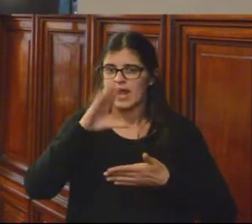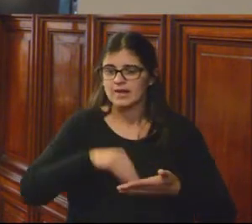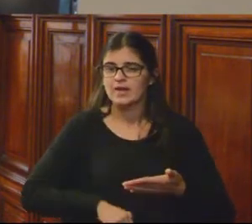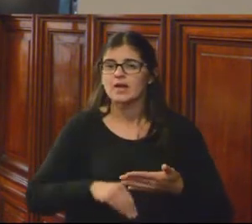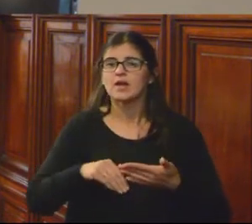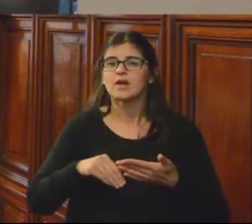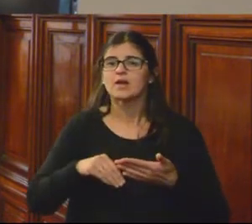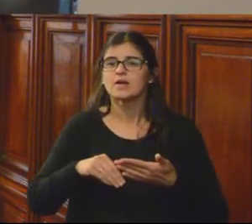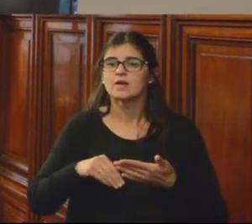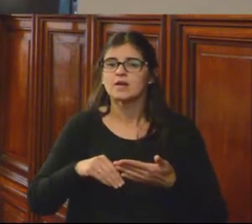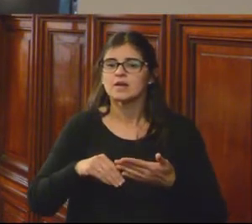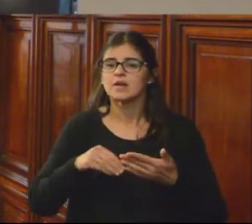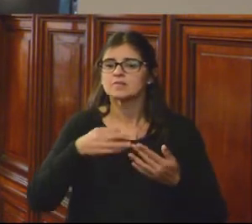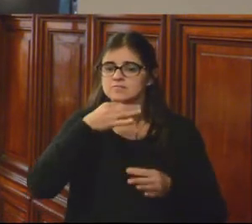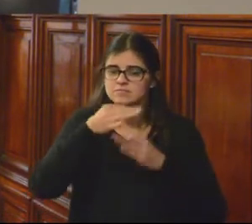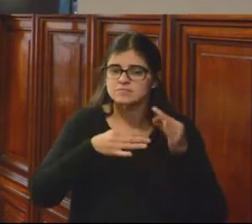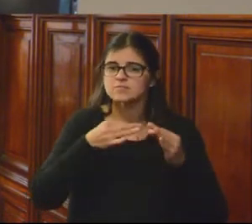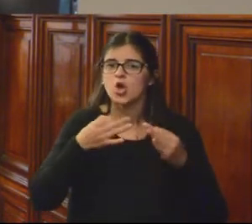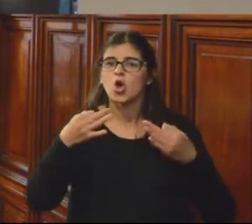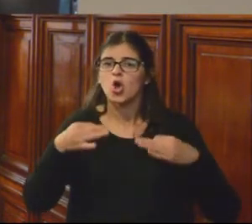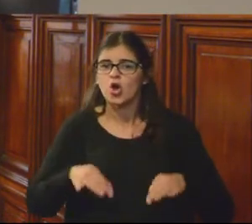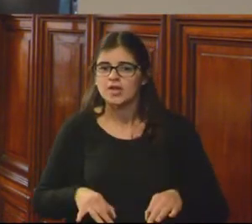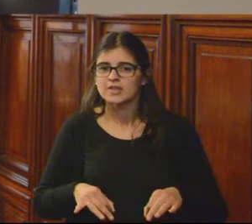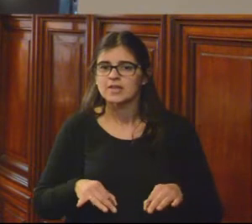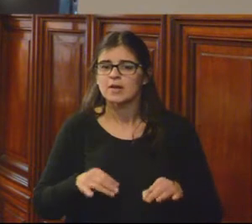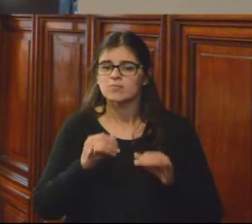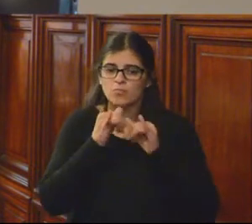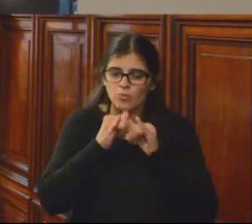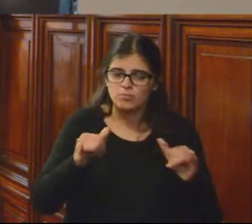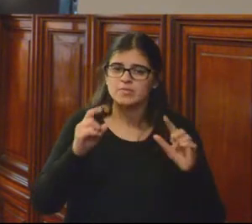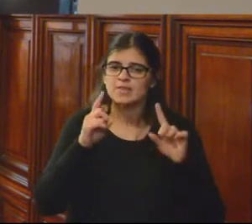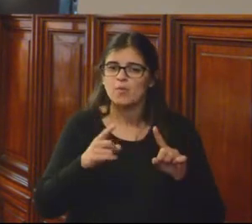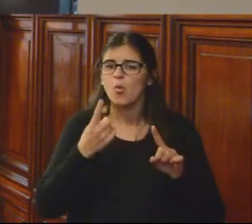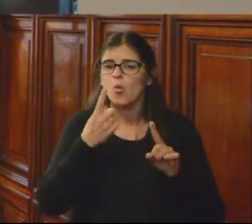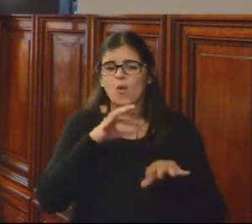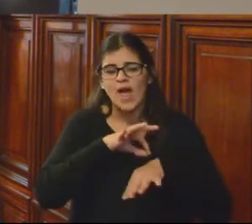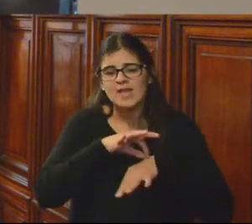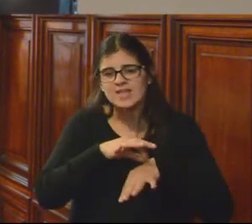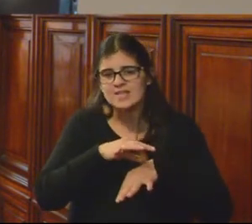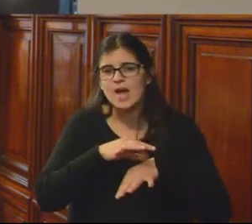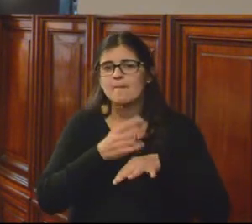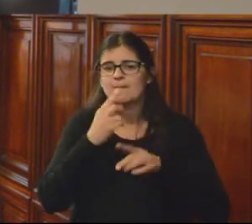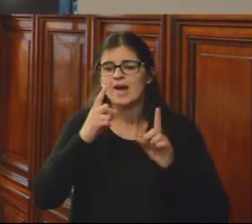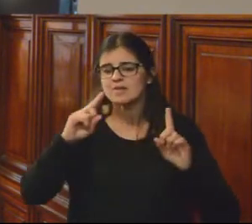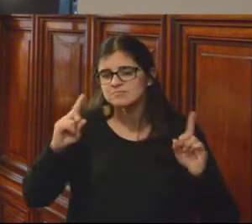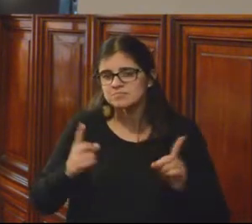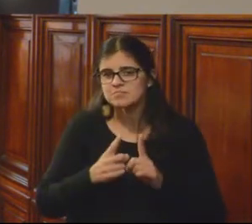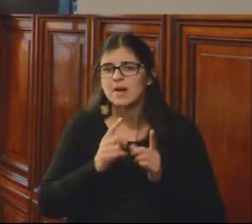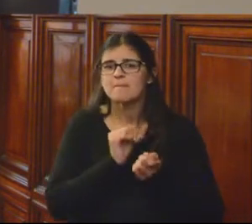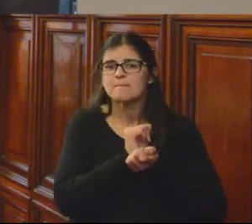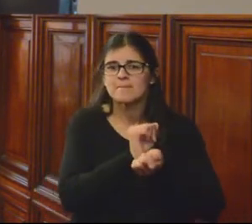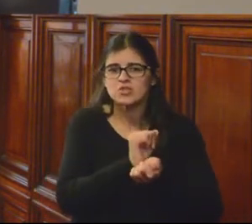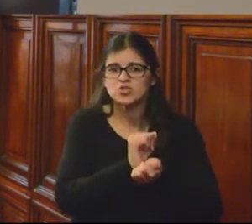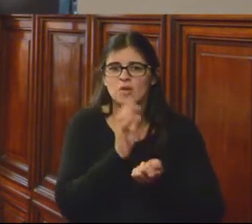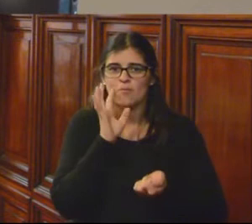incluye recomendaciones concretas. Publicamos también una guía práctica para reducir el uso de la prisión preventiva,